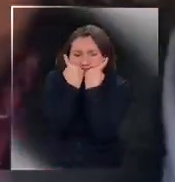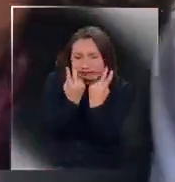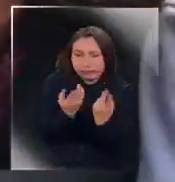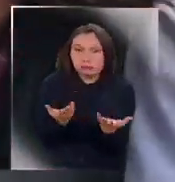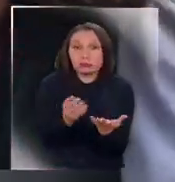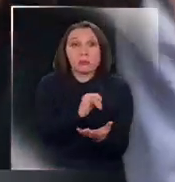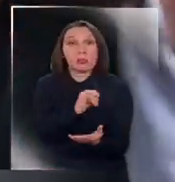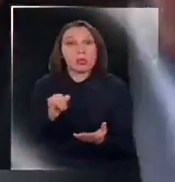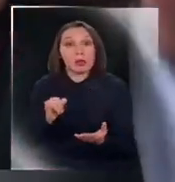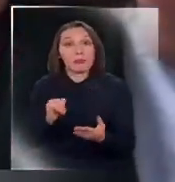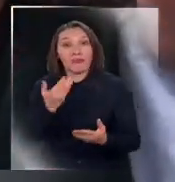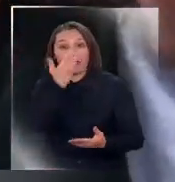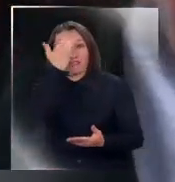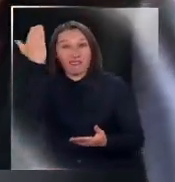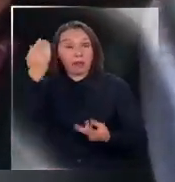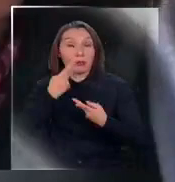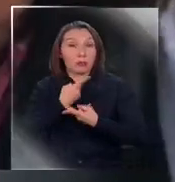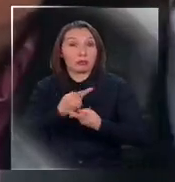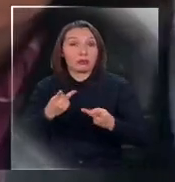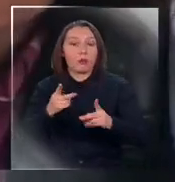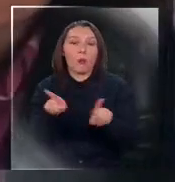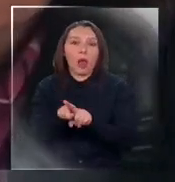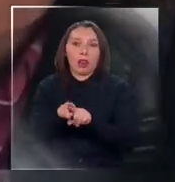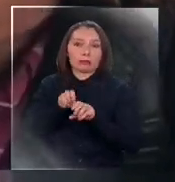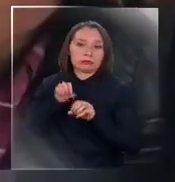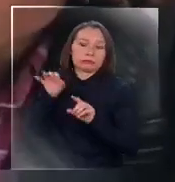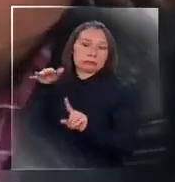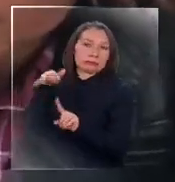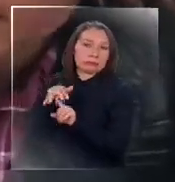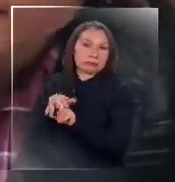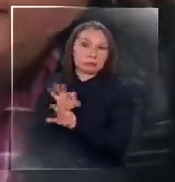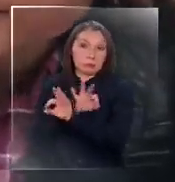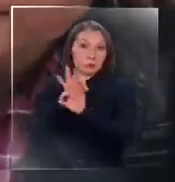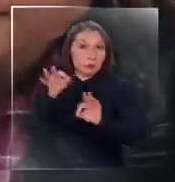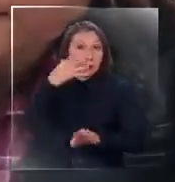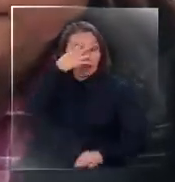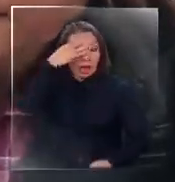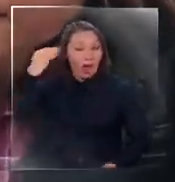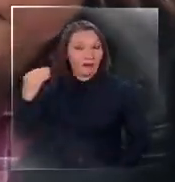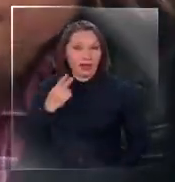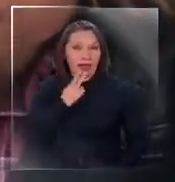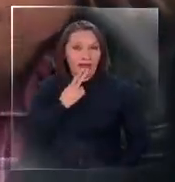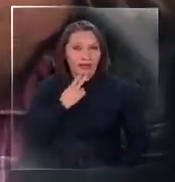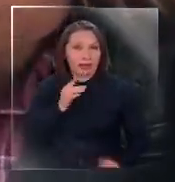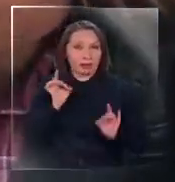Después de que se hiciera famoso por una lección que no va a olvidar en toda su vida.